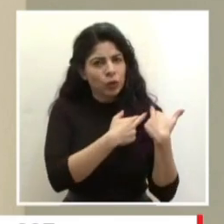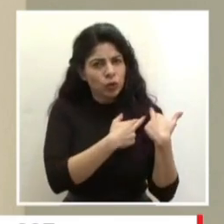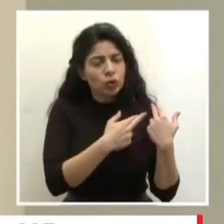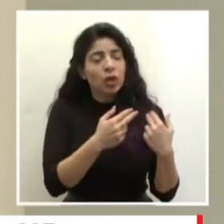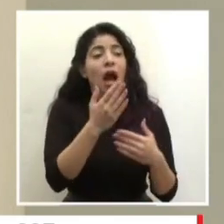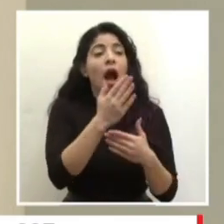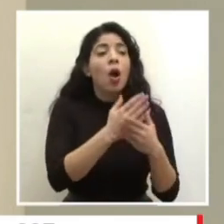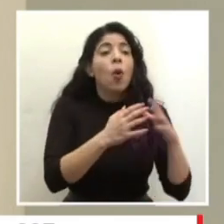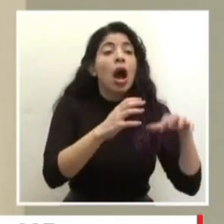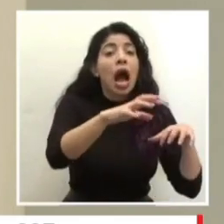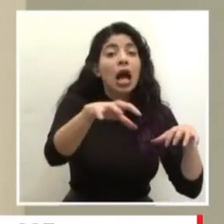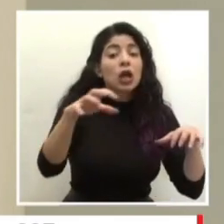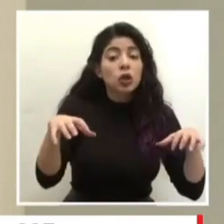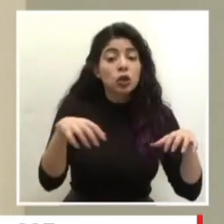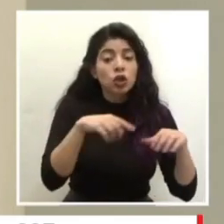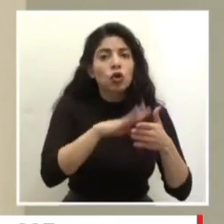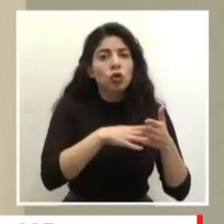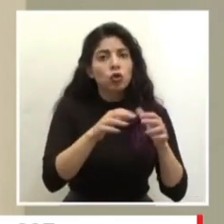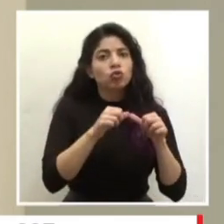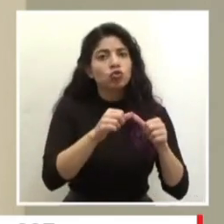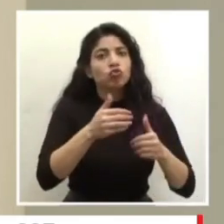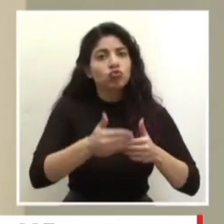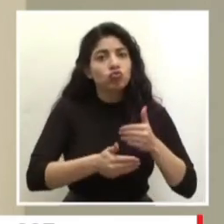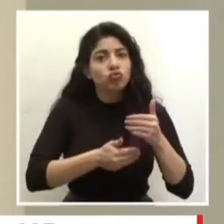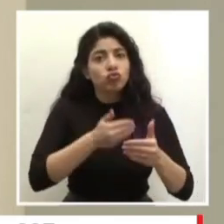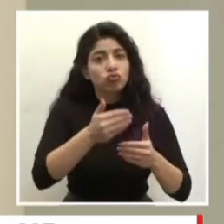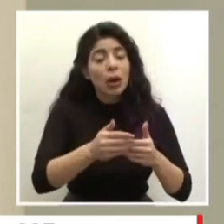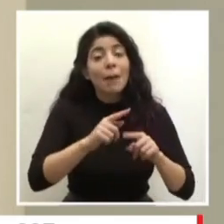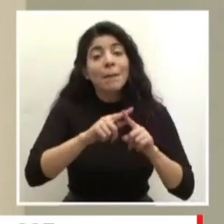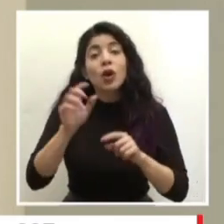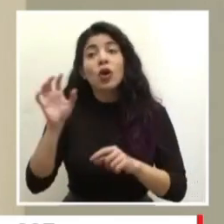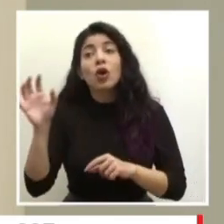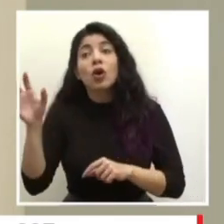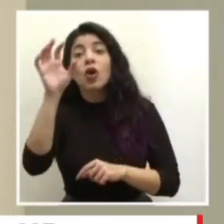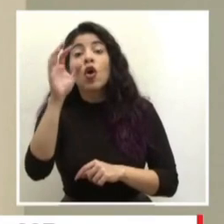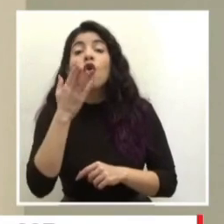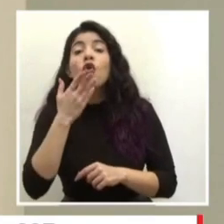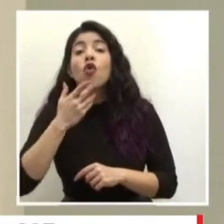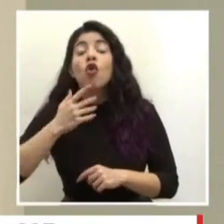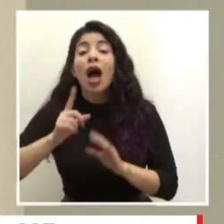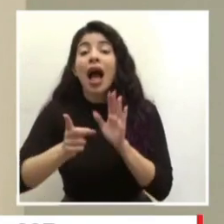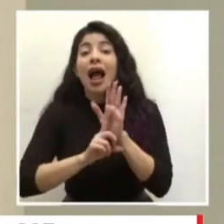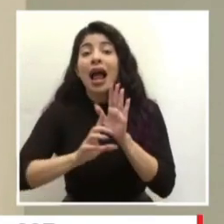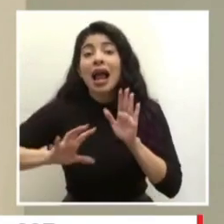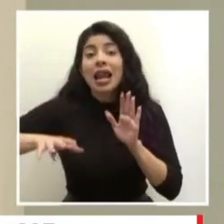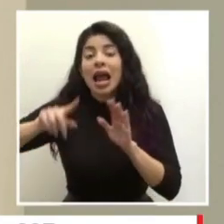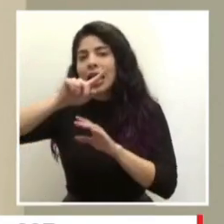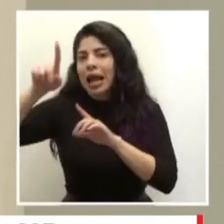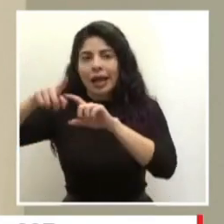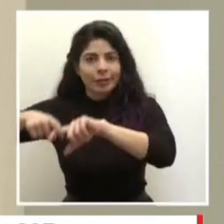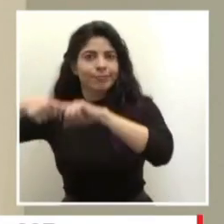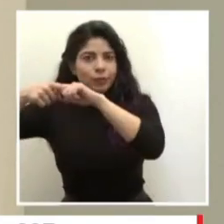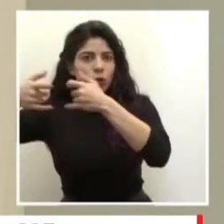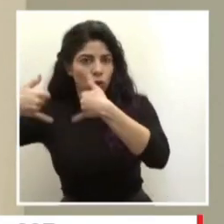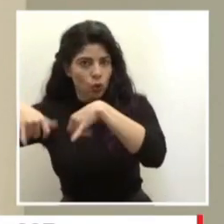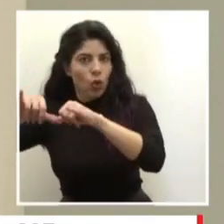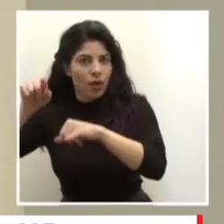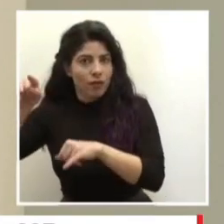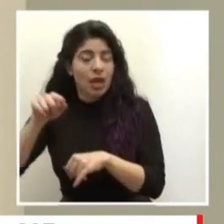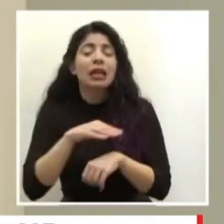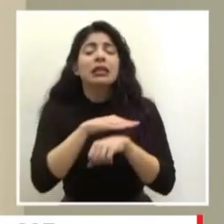cantones que nos permiten continuar con el calendario y que están suspendidas en los cantones de alerta naranja. Y por favor, le solicitamos encarecidamente